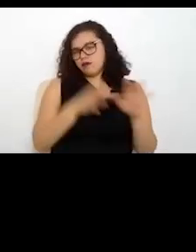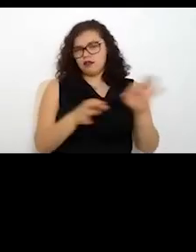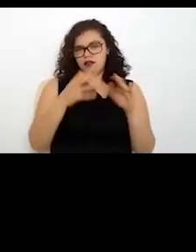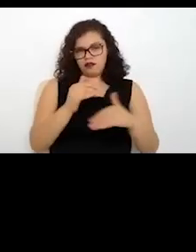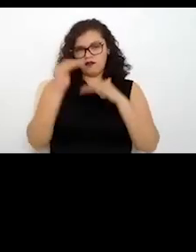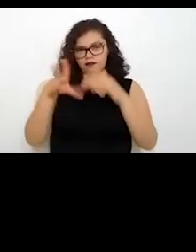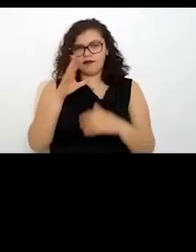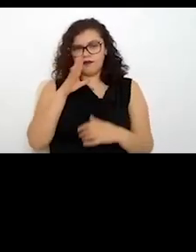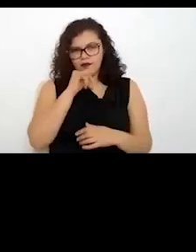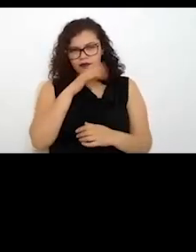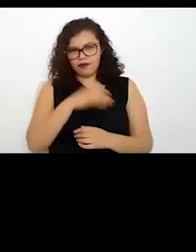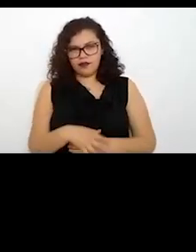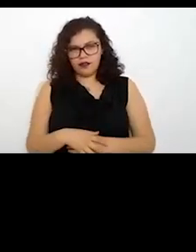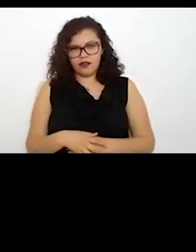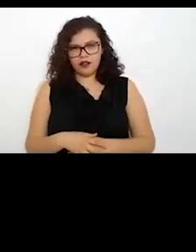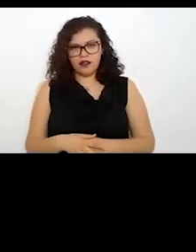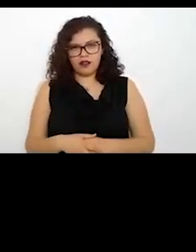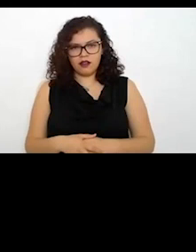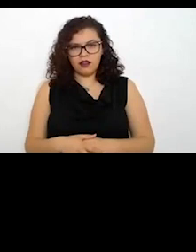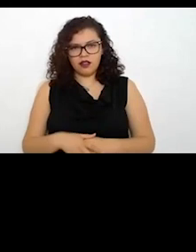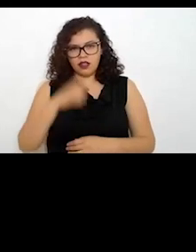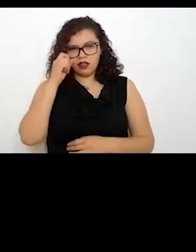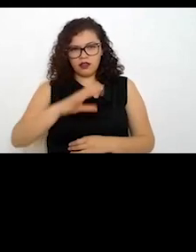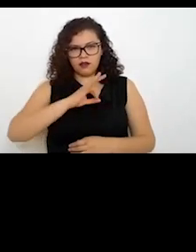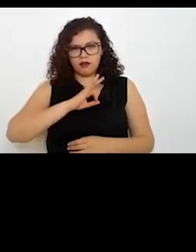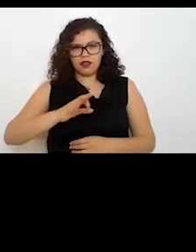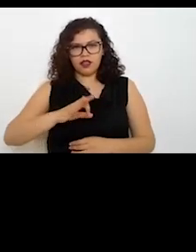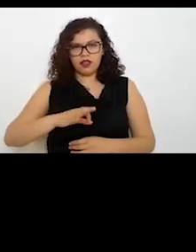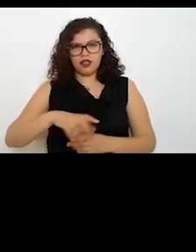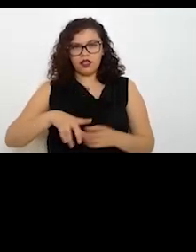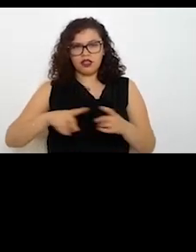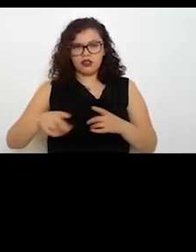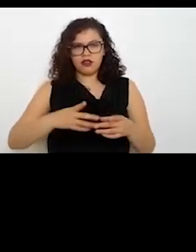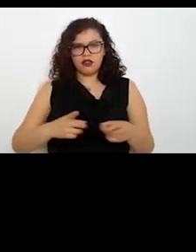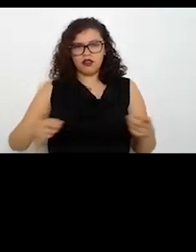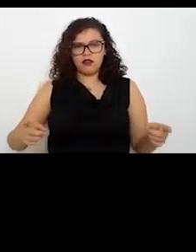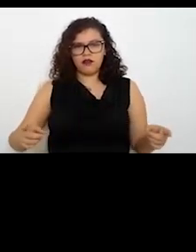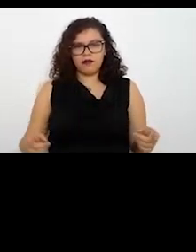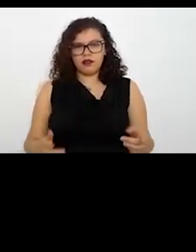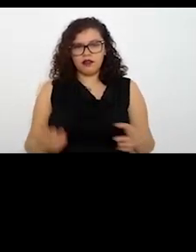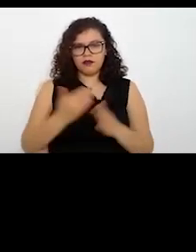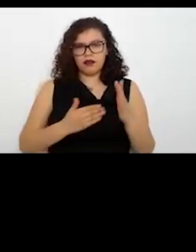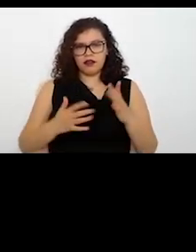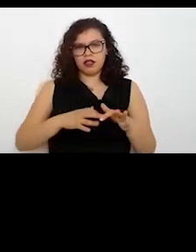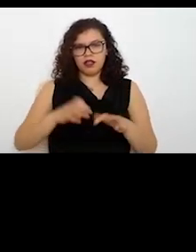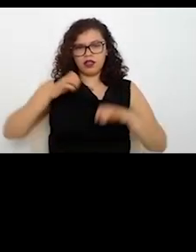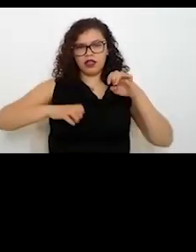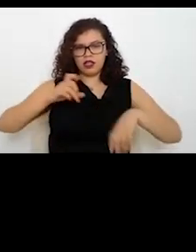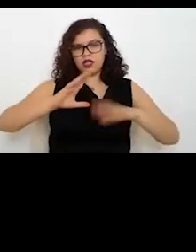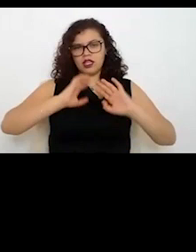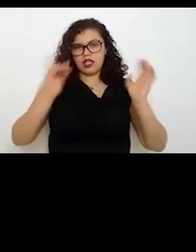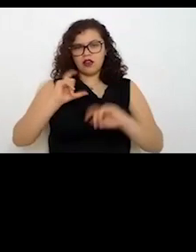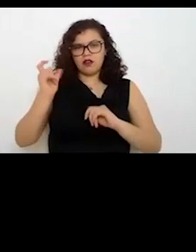Asimismo, solamente podrán desempeñar el trabajo los menores de edad que hayan concluido con la educación